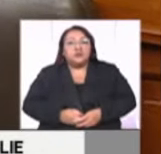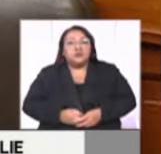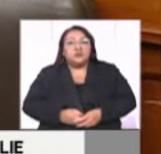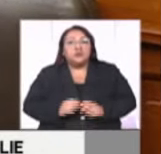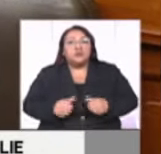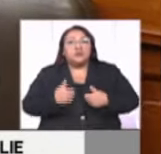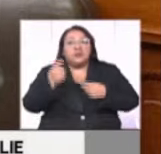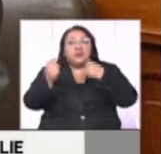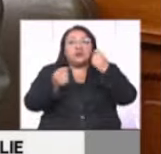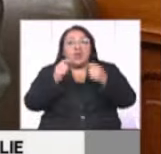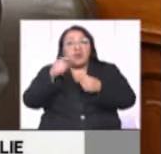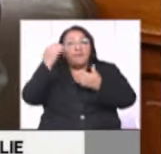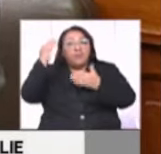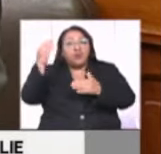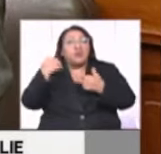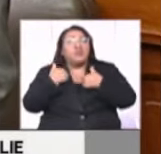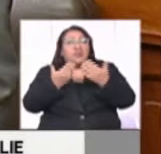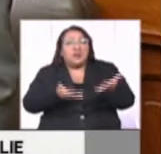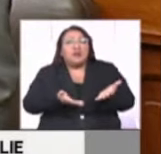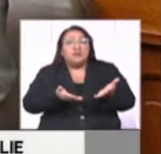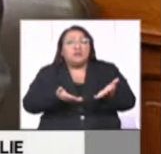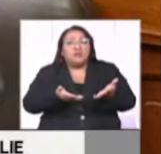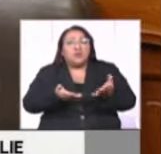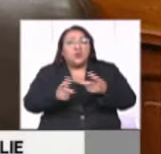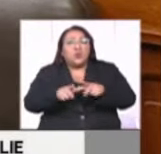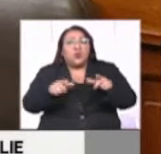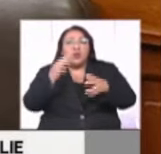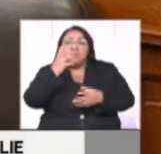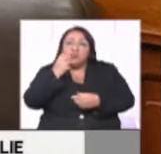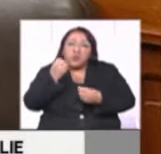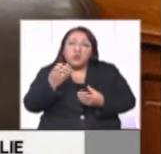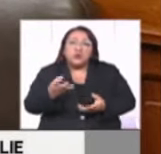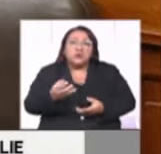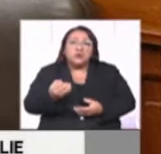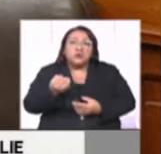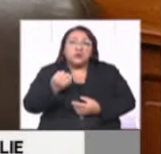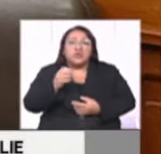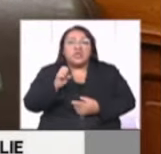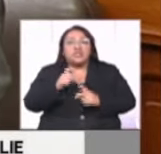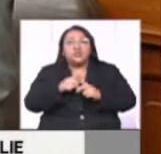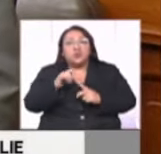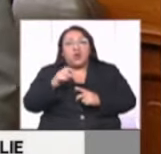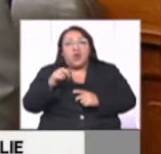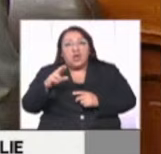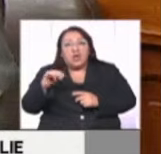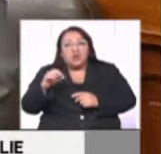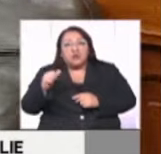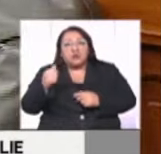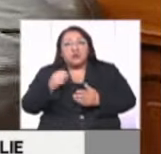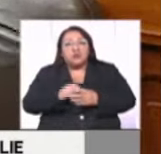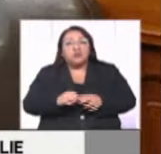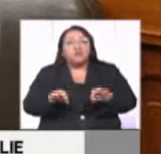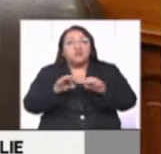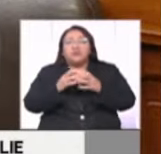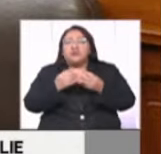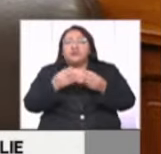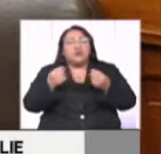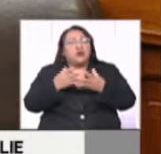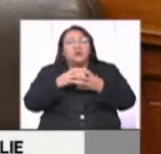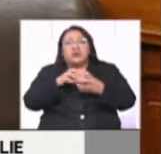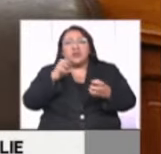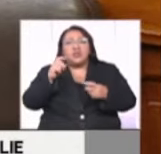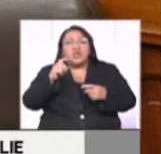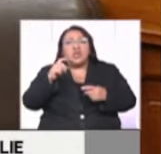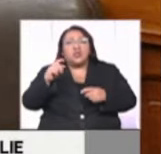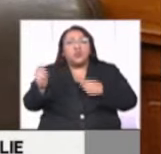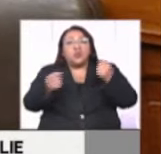turismo. En Piura tenemos monumentos históricos, tenemos estuarios, tenemos balnearios, tenemos muchas riquezas